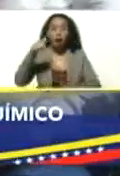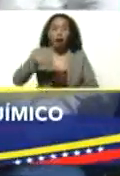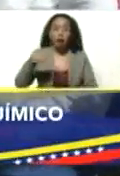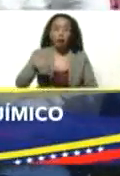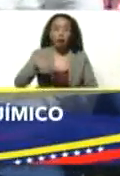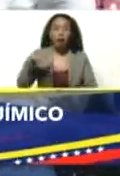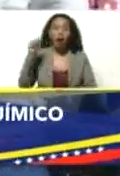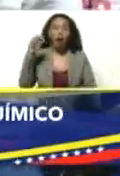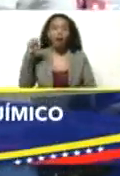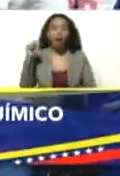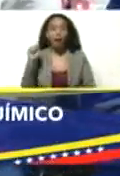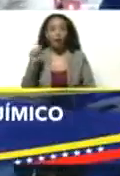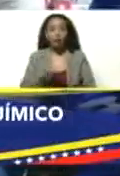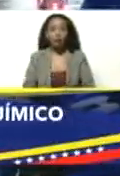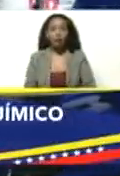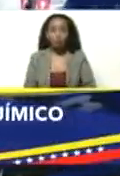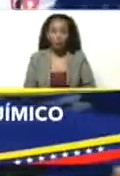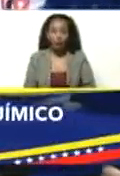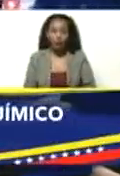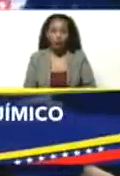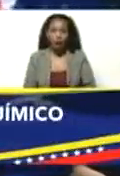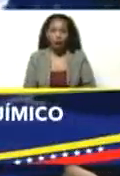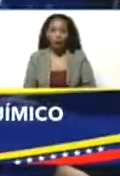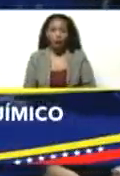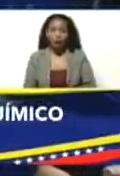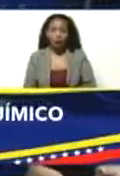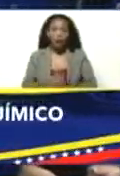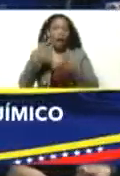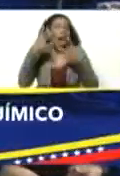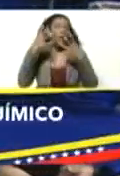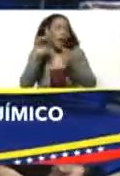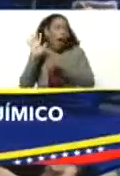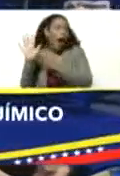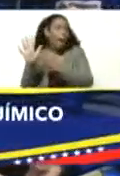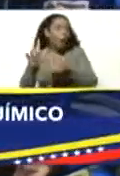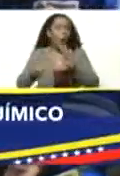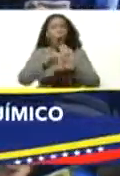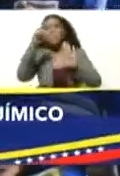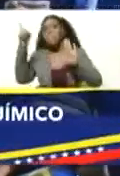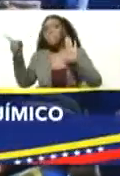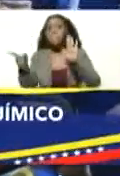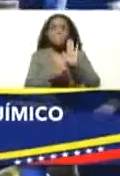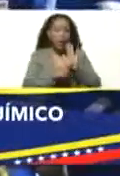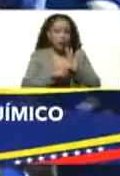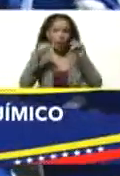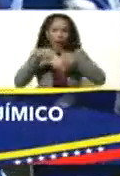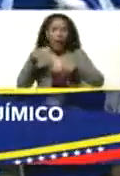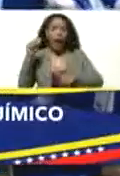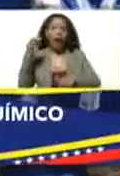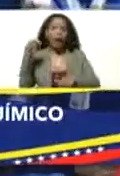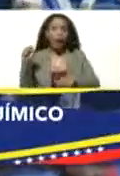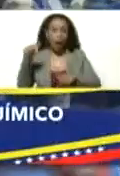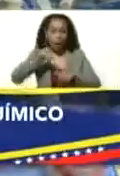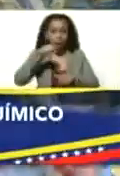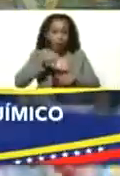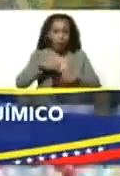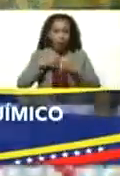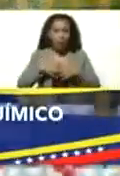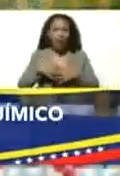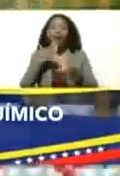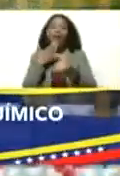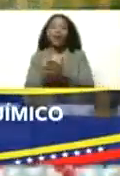Campos. Vamos a, para que se entienda el ejemplo completo del complejo Ana María Campos. El complejo Ana María Campos, gracias